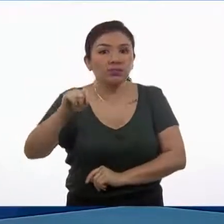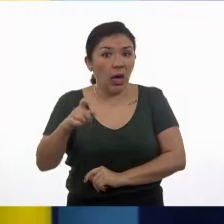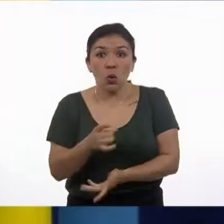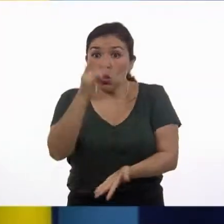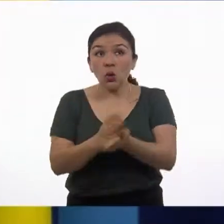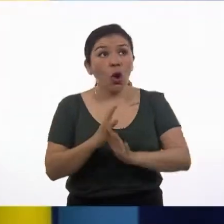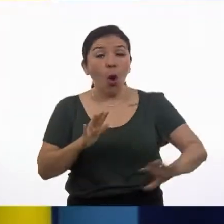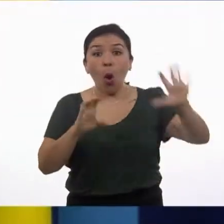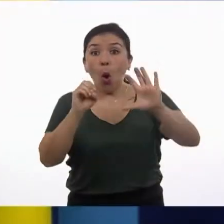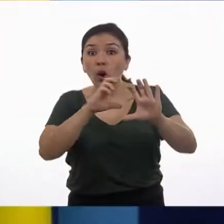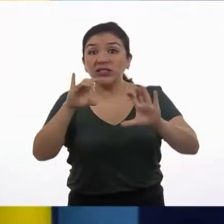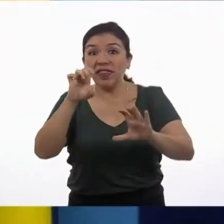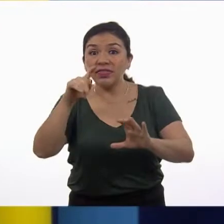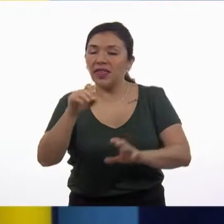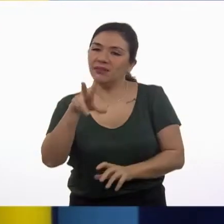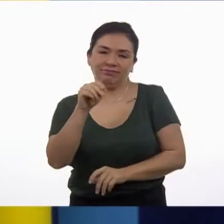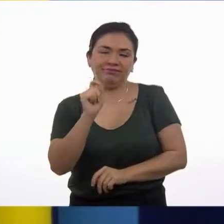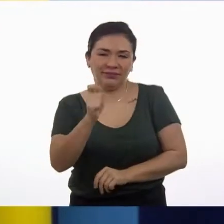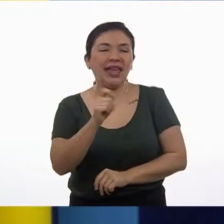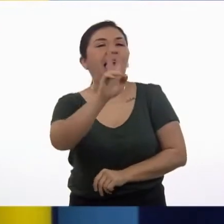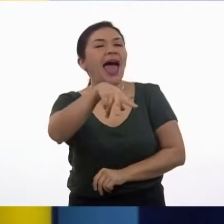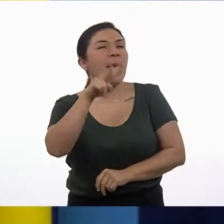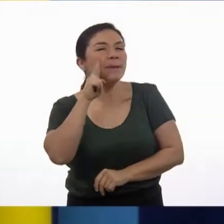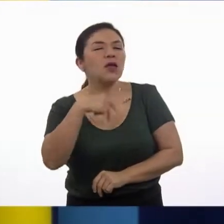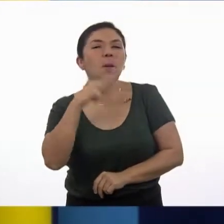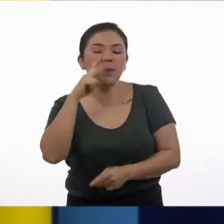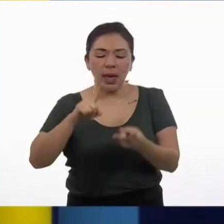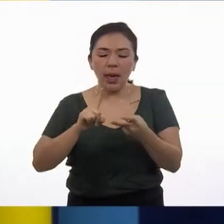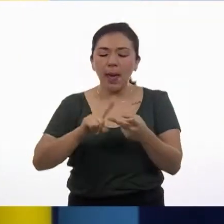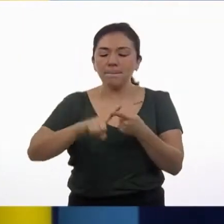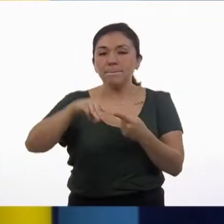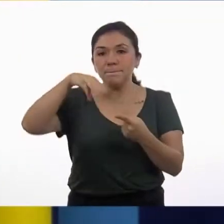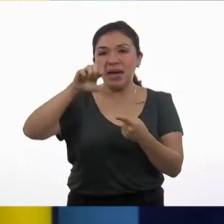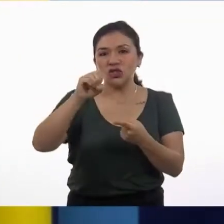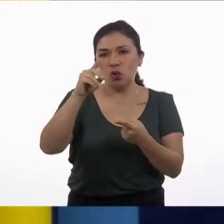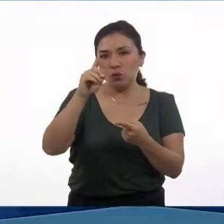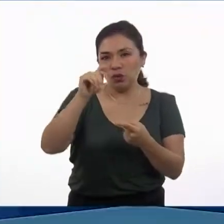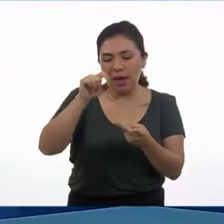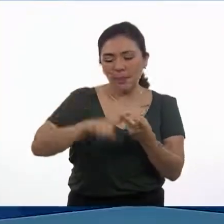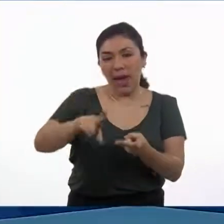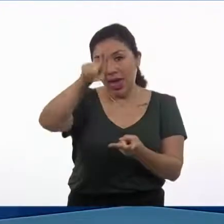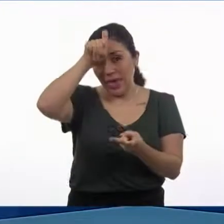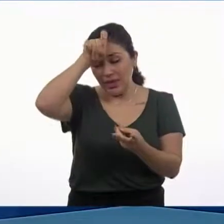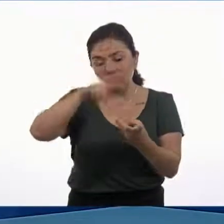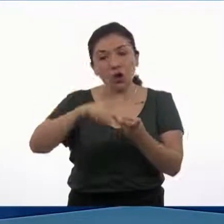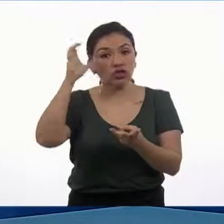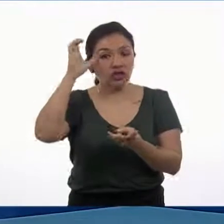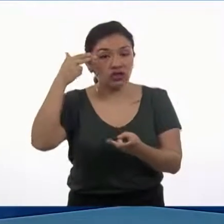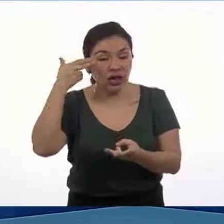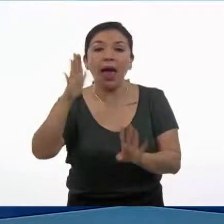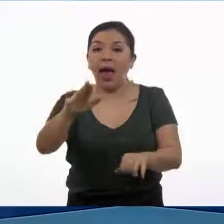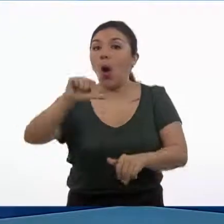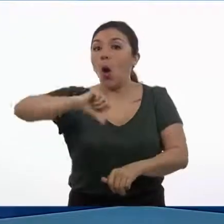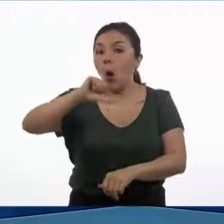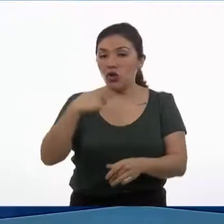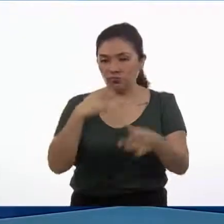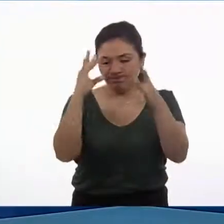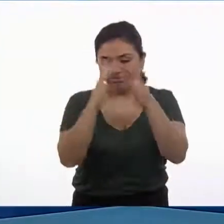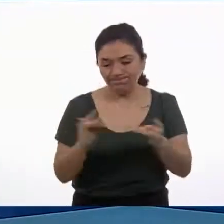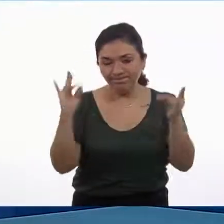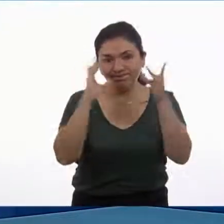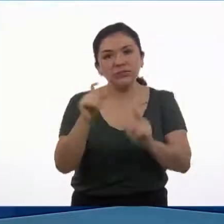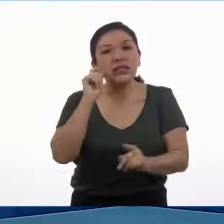occidente. Exacto. Y hemos visto Mesopotamia, Egipto y China. Pues hoy nos dedicaremos a